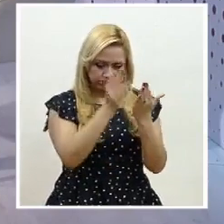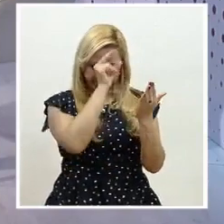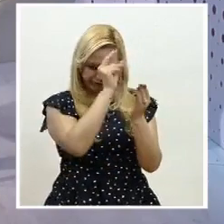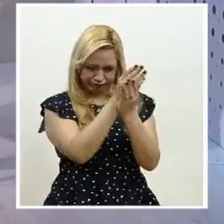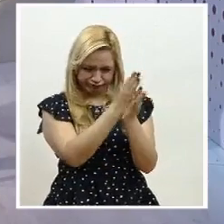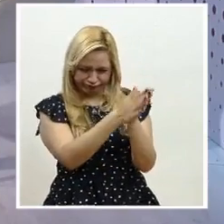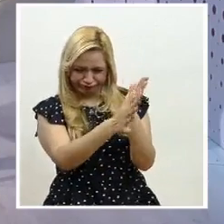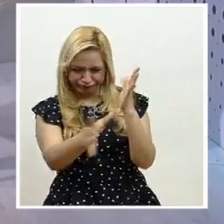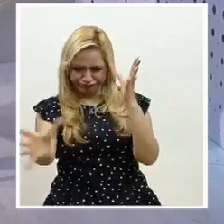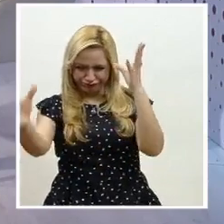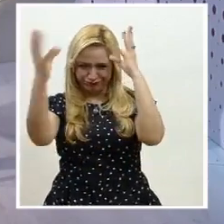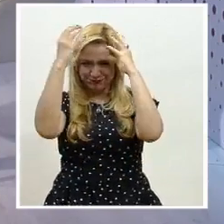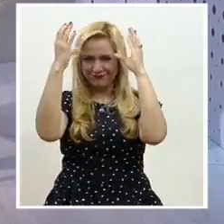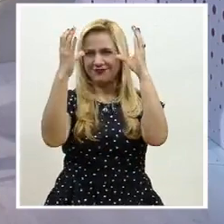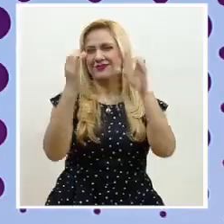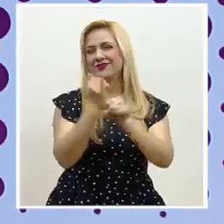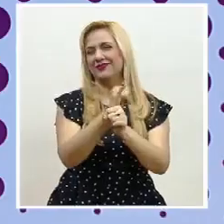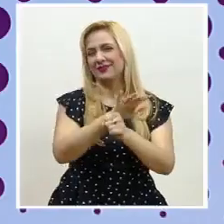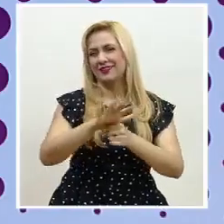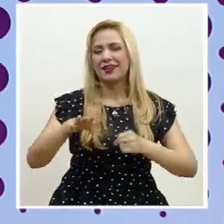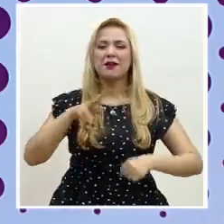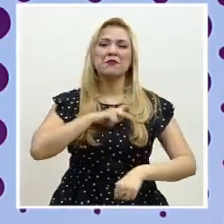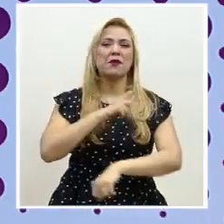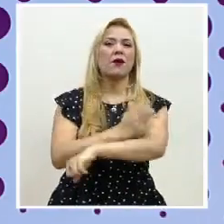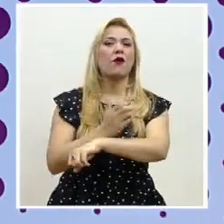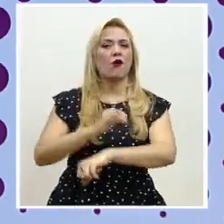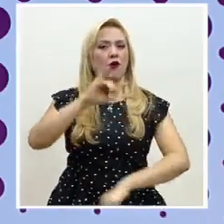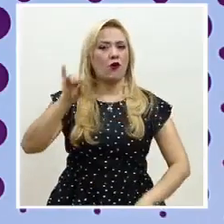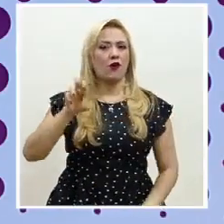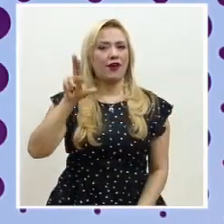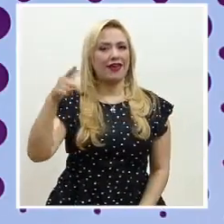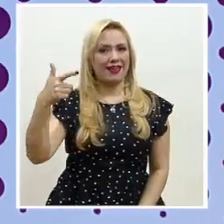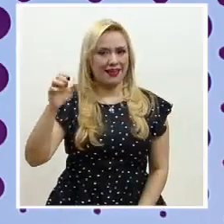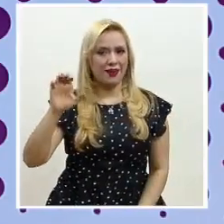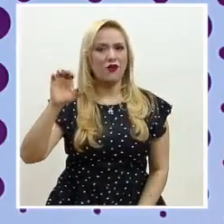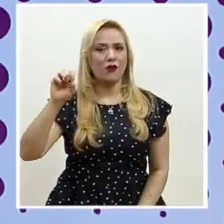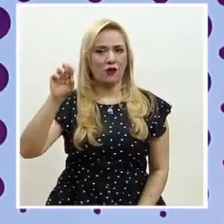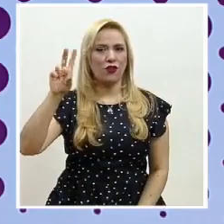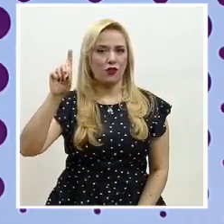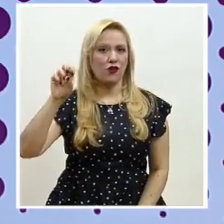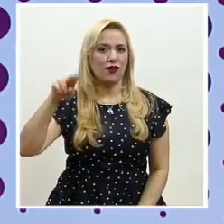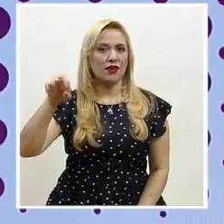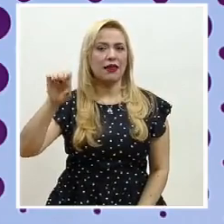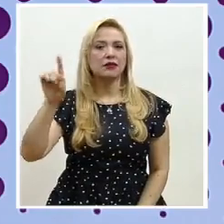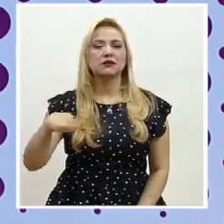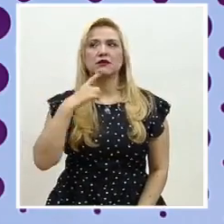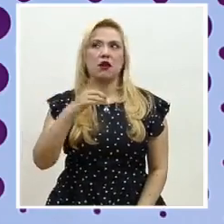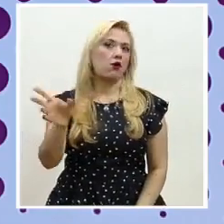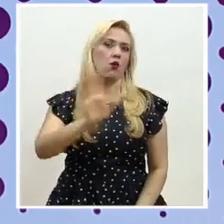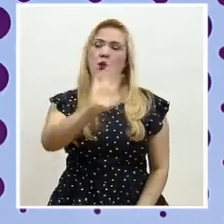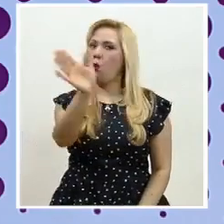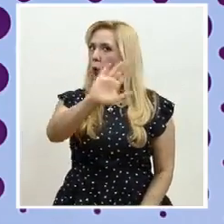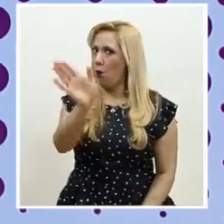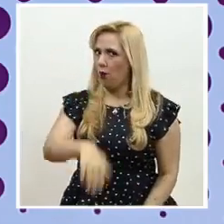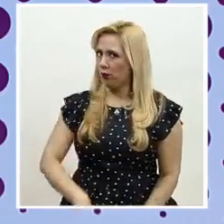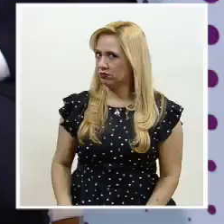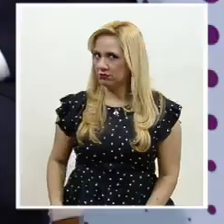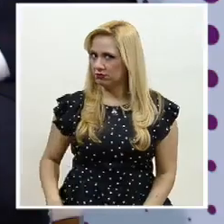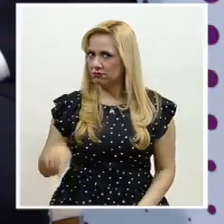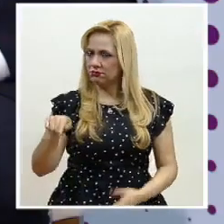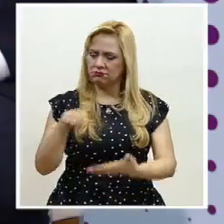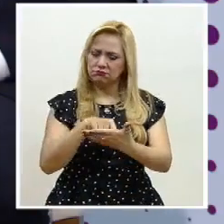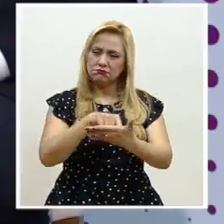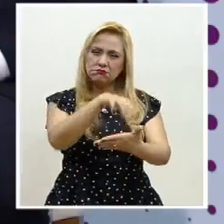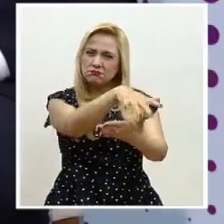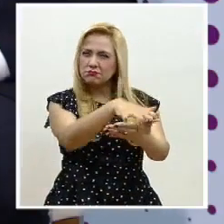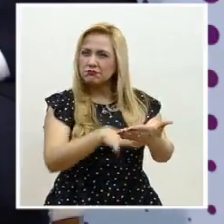Cuenta, Jorge Ordóñez, que escribió un artículo que decía, ¿no?, que los secretarios de Estudio y Cuenta en un texto